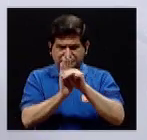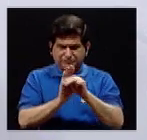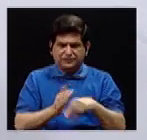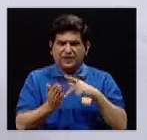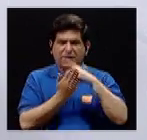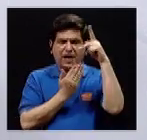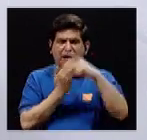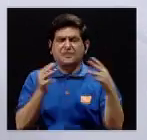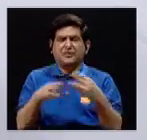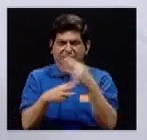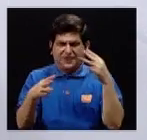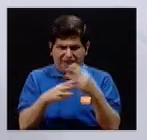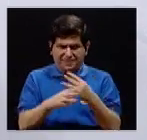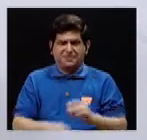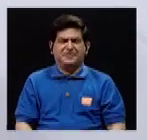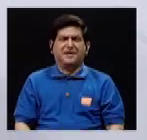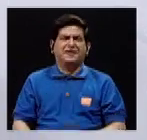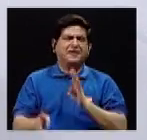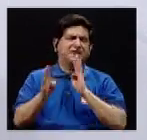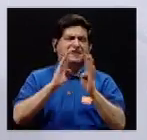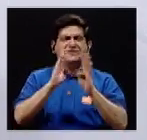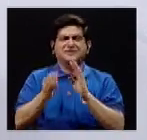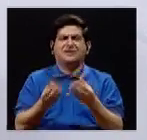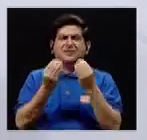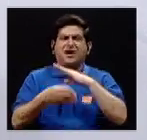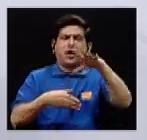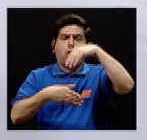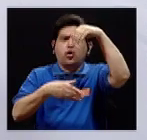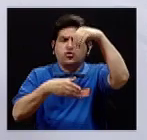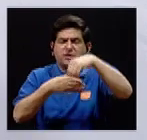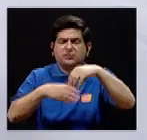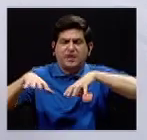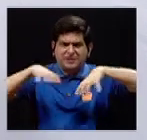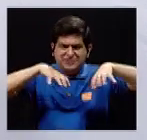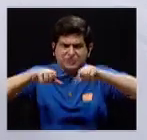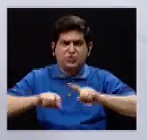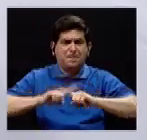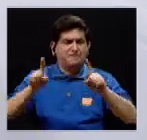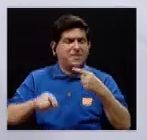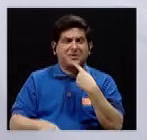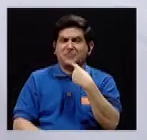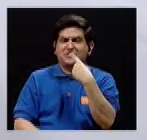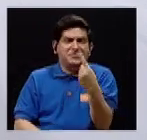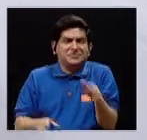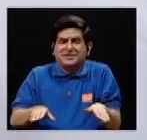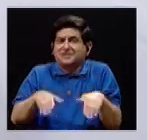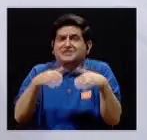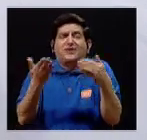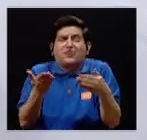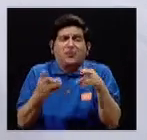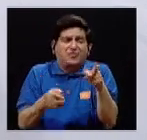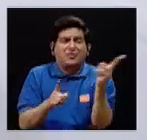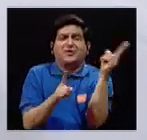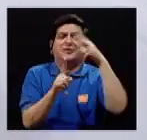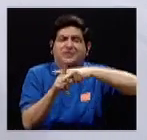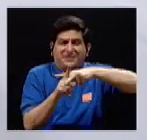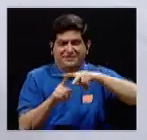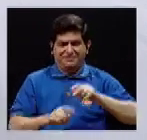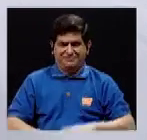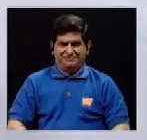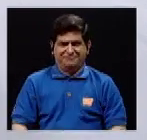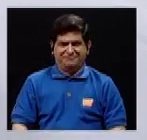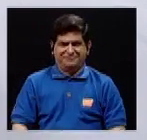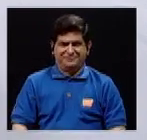a los programas de matemática y se habla mucho de la contextualización activa pero poco se dice de cómo hacer esa contextualización